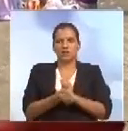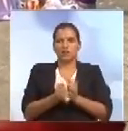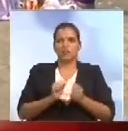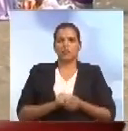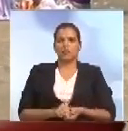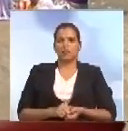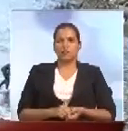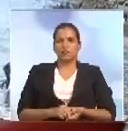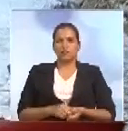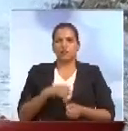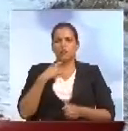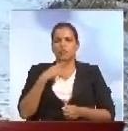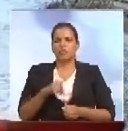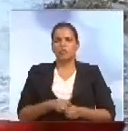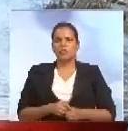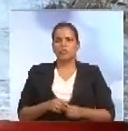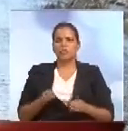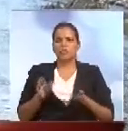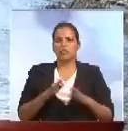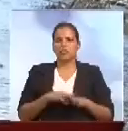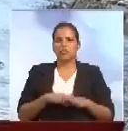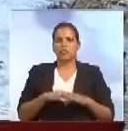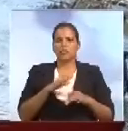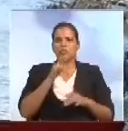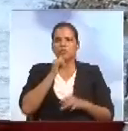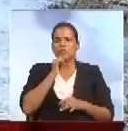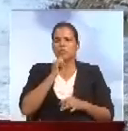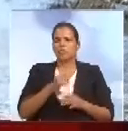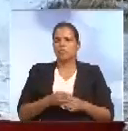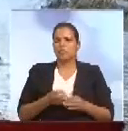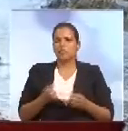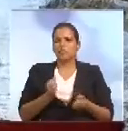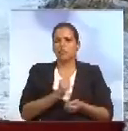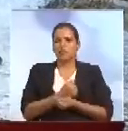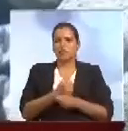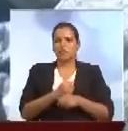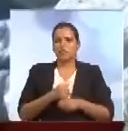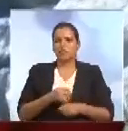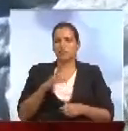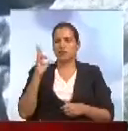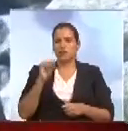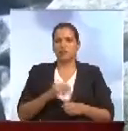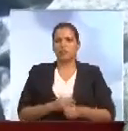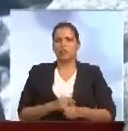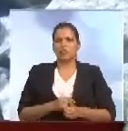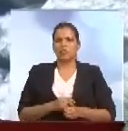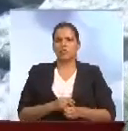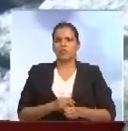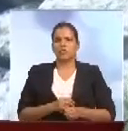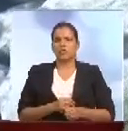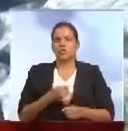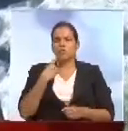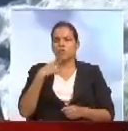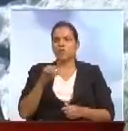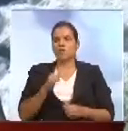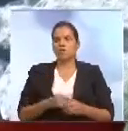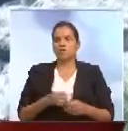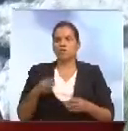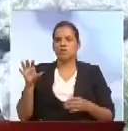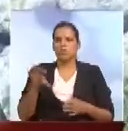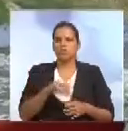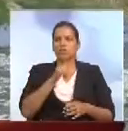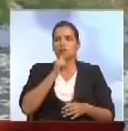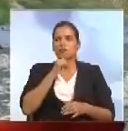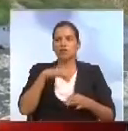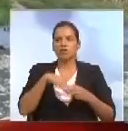inconveniente. Trataron de taparlo con plásticos, piedras y hasta un colchón, pero nada les resulta por la fuerza de la